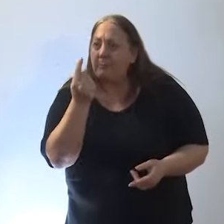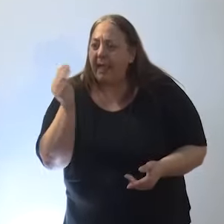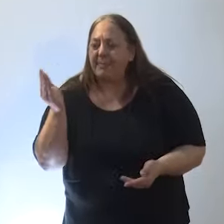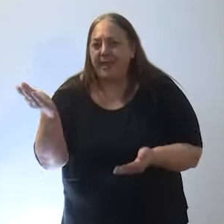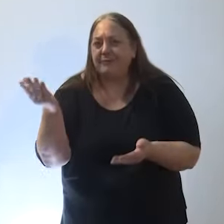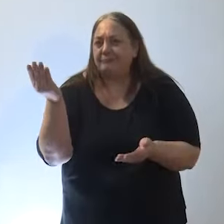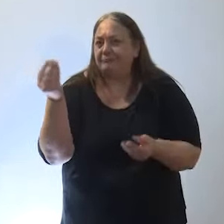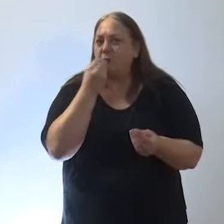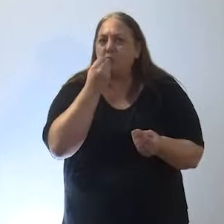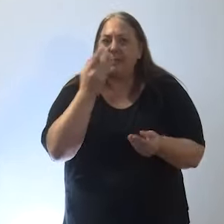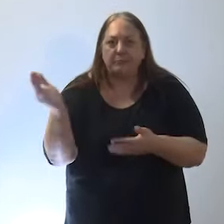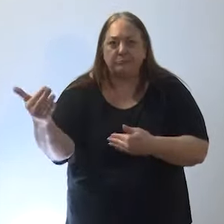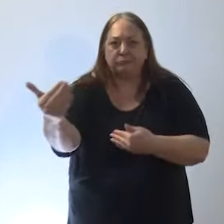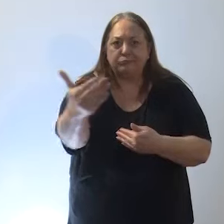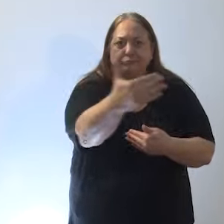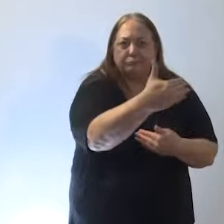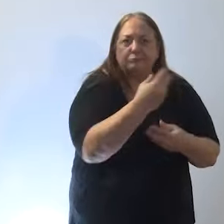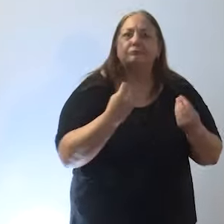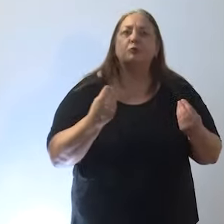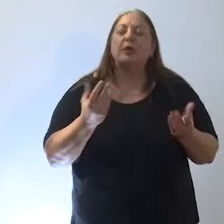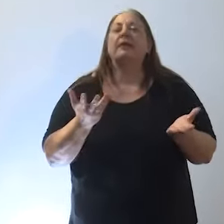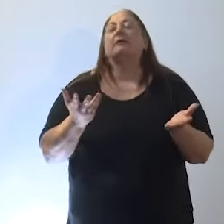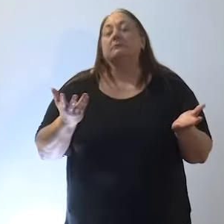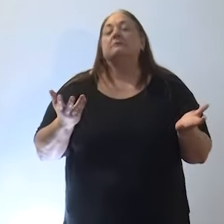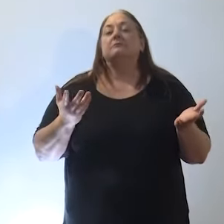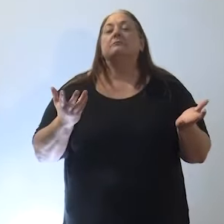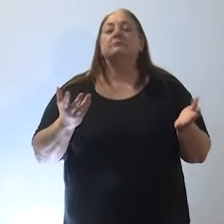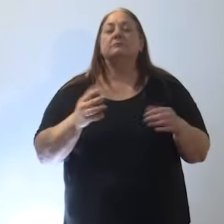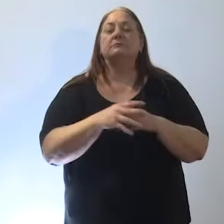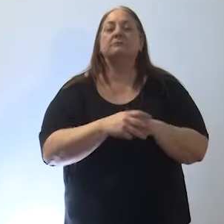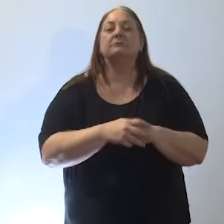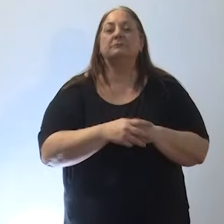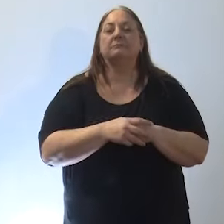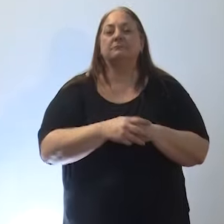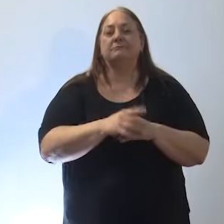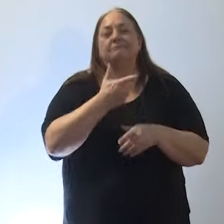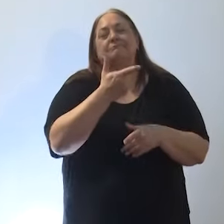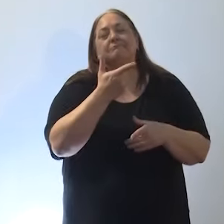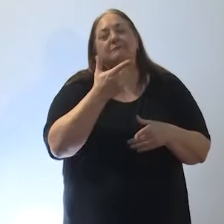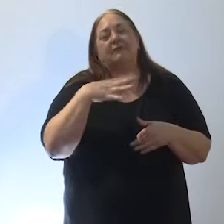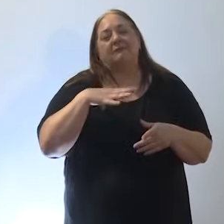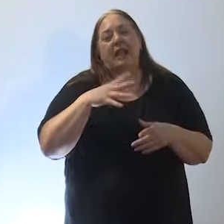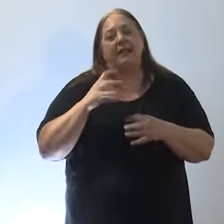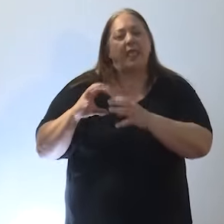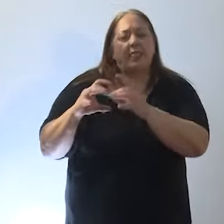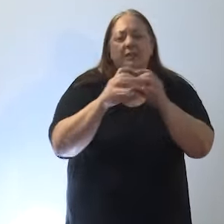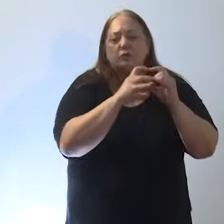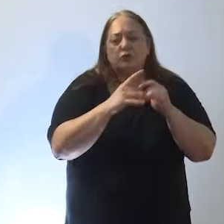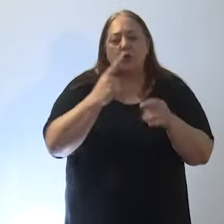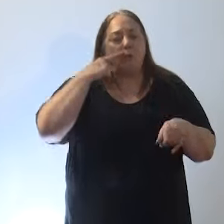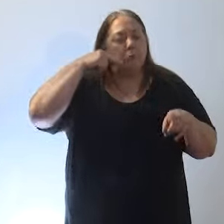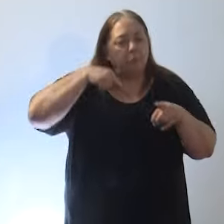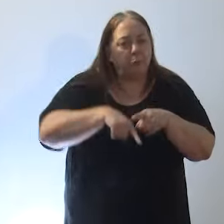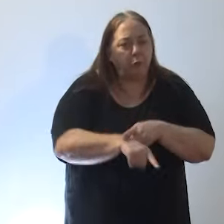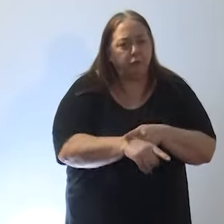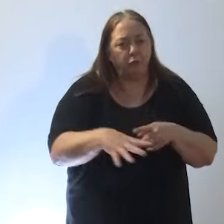intermediación lo cual este por supuesto debería dar lugar a una discusión bien profunda acerca de eso